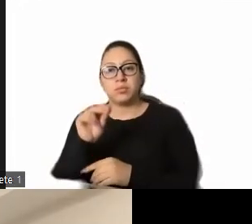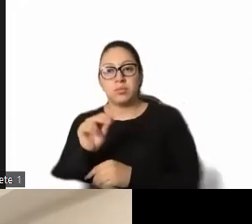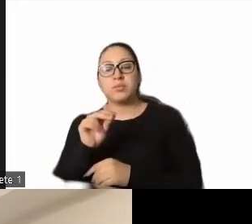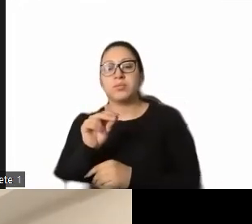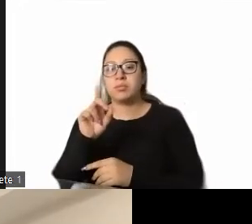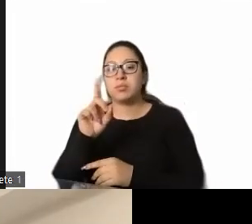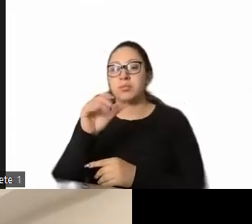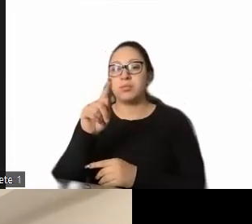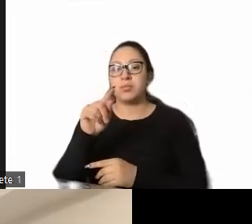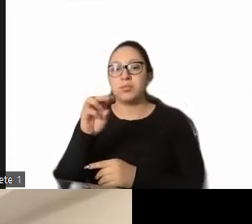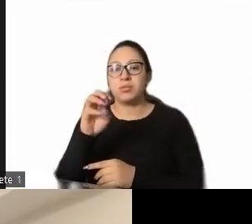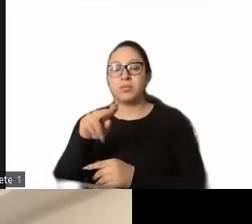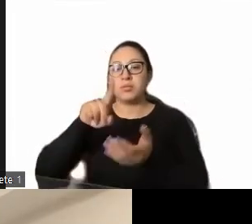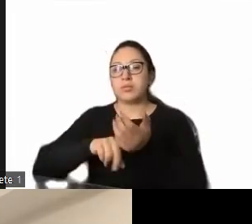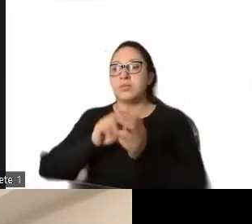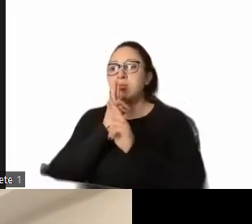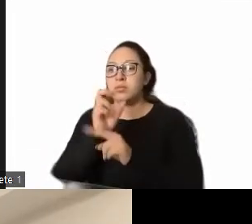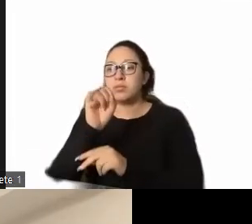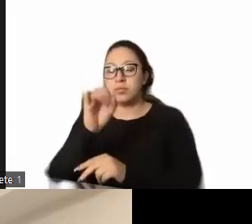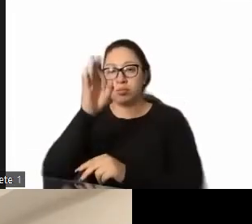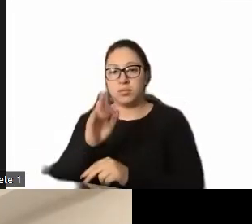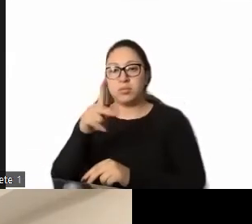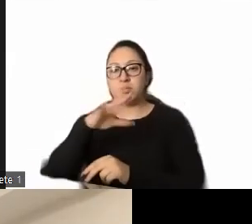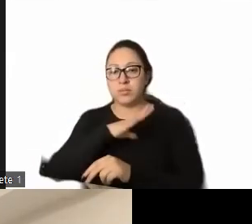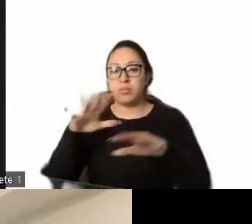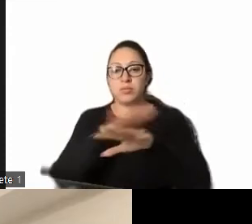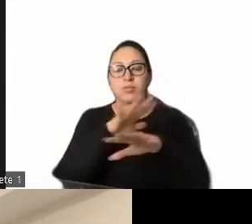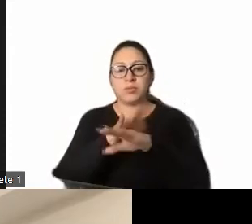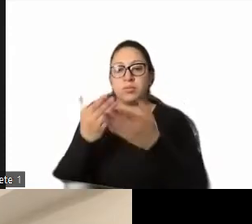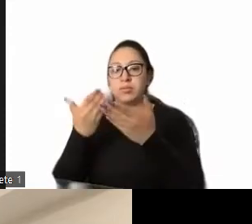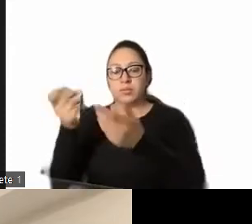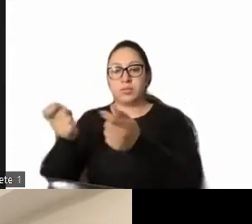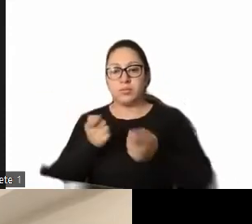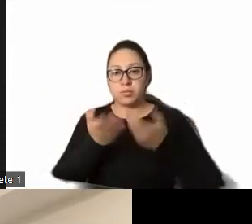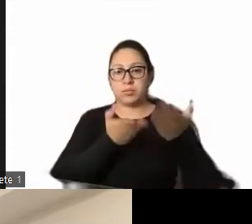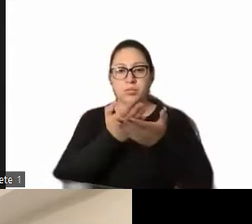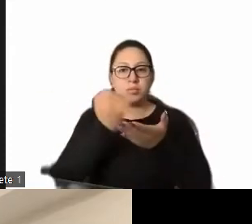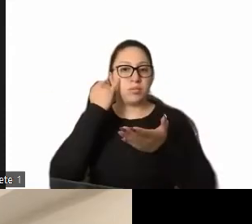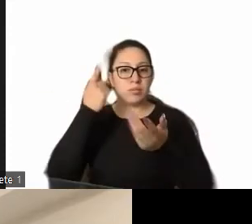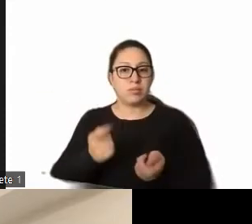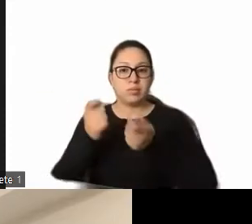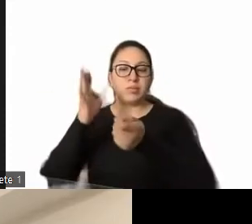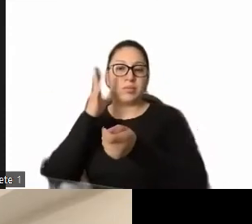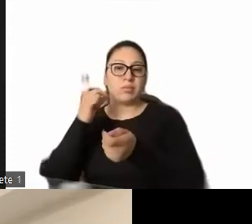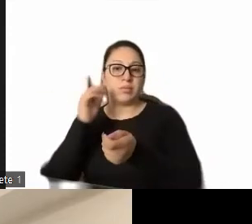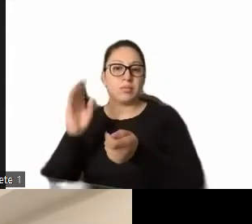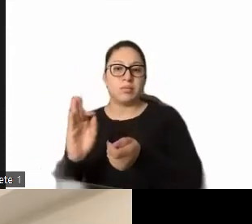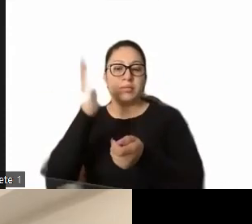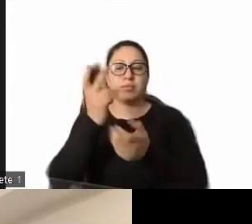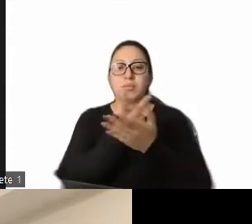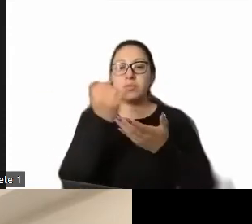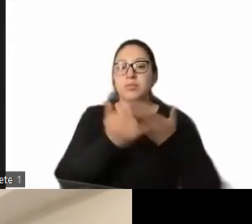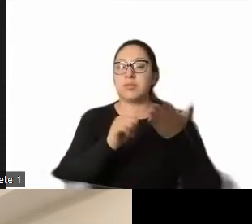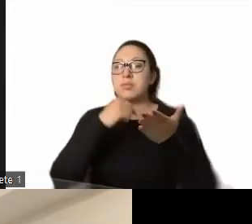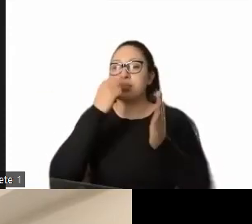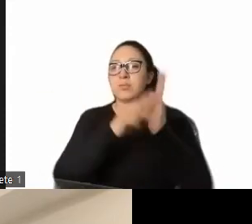sentido positivo con modificaciones a la iniciativa ante el Congreso de la Unión con proyecto de decreto por el que se reforman los artículos 2 y